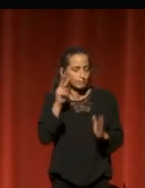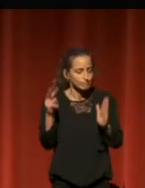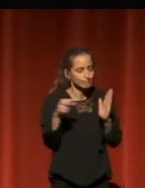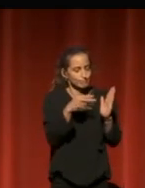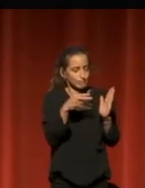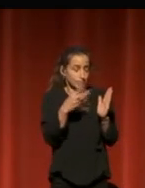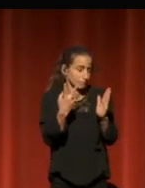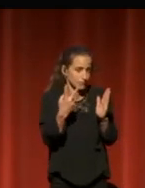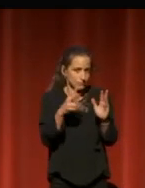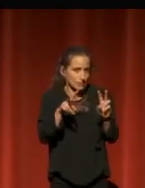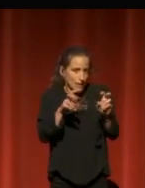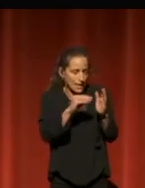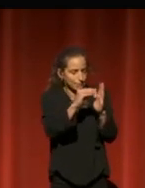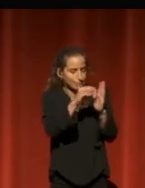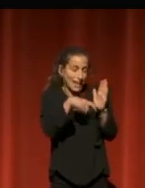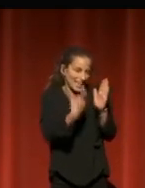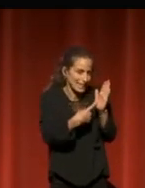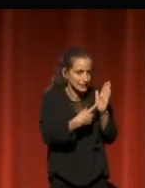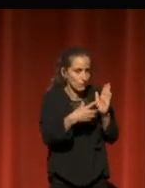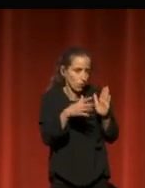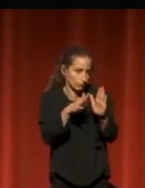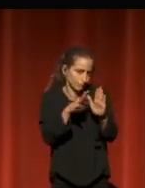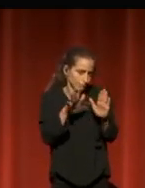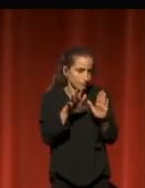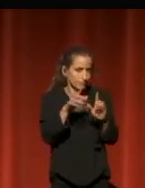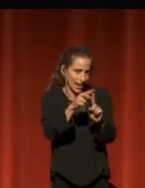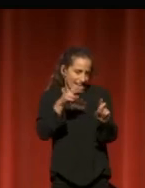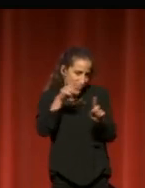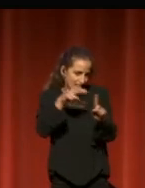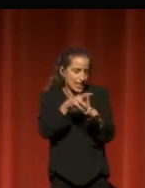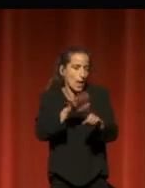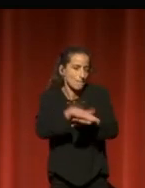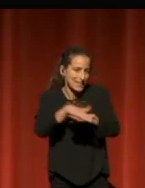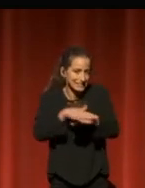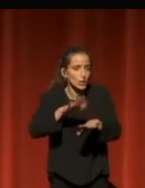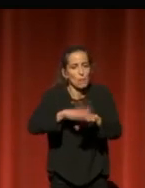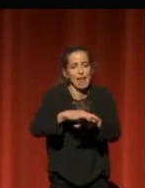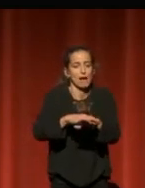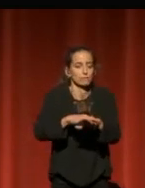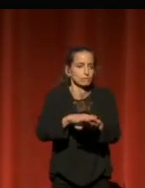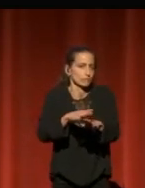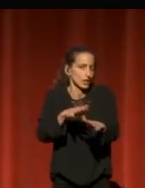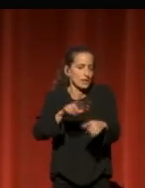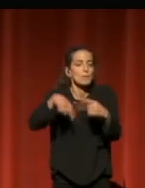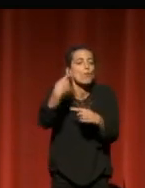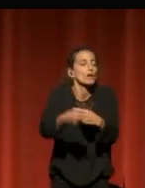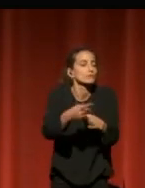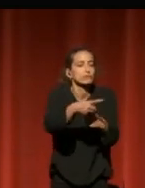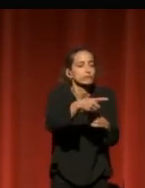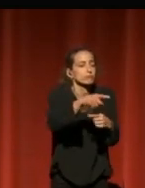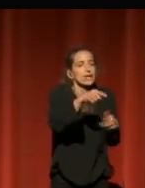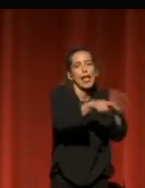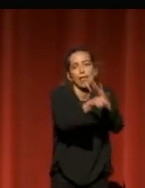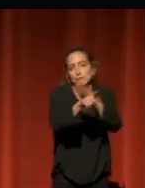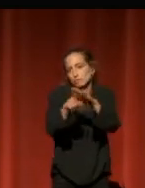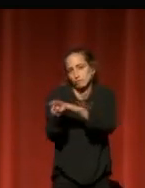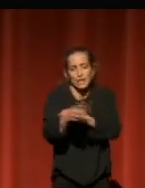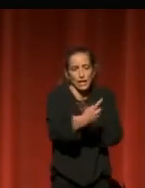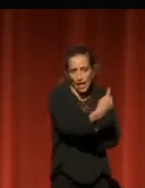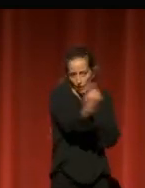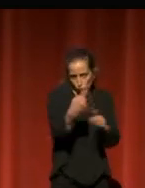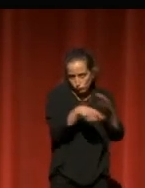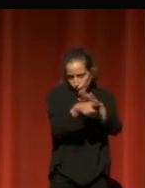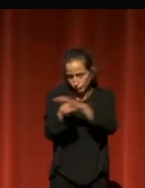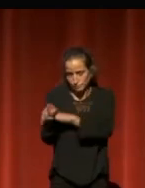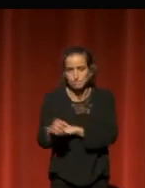legislativo básico en el que todas las comunidades autónomas a partir de ahí puedan acogerse y desarrollarlo. Y lo que dices tú, lo que se pretende desde